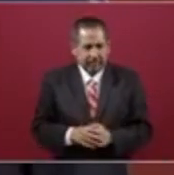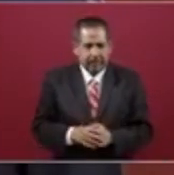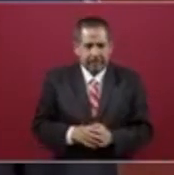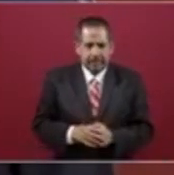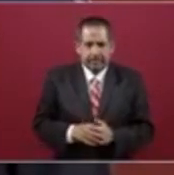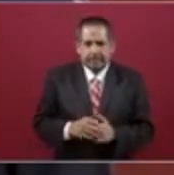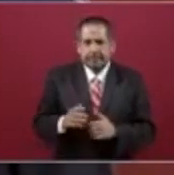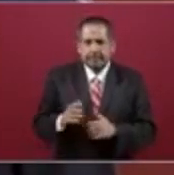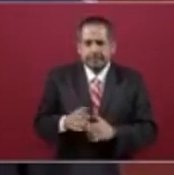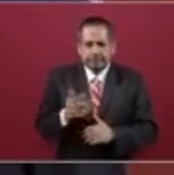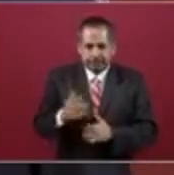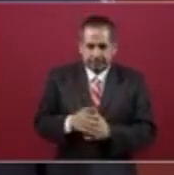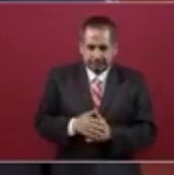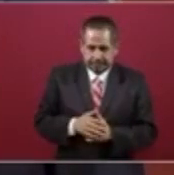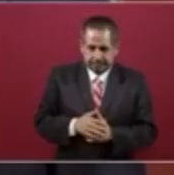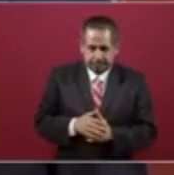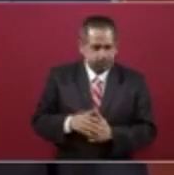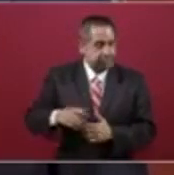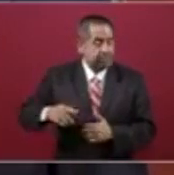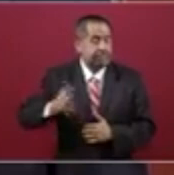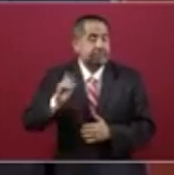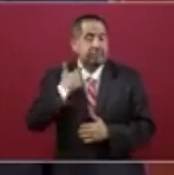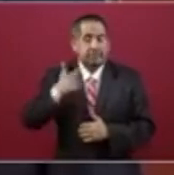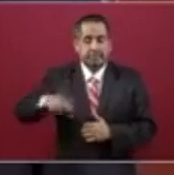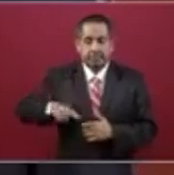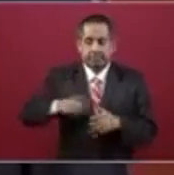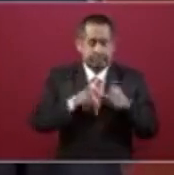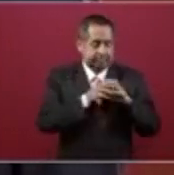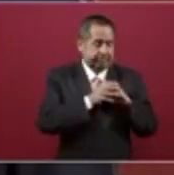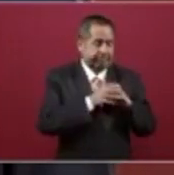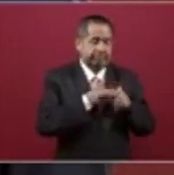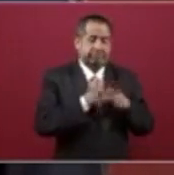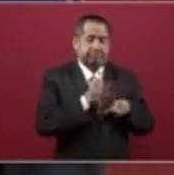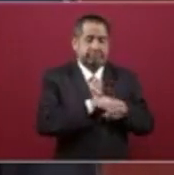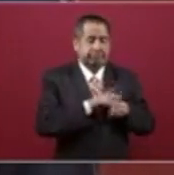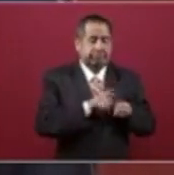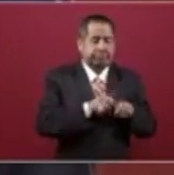porque entregaron concesiones